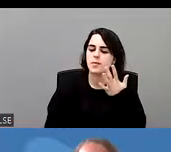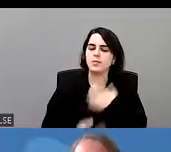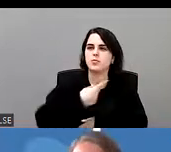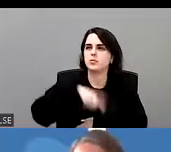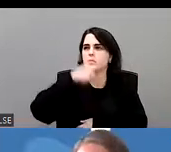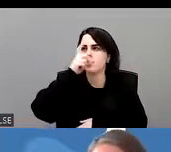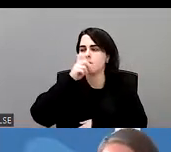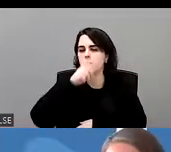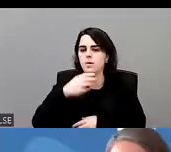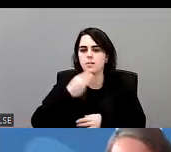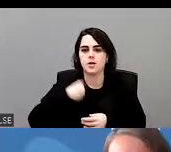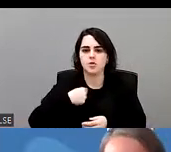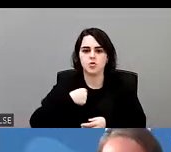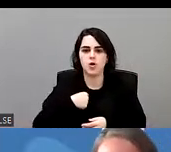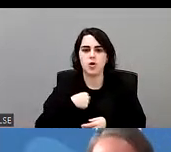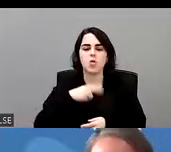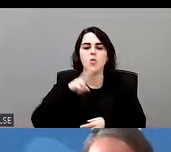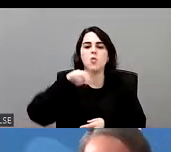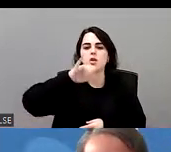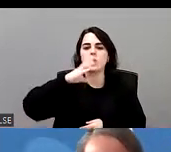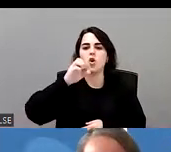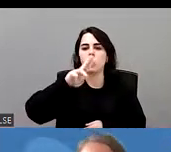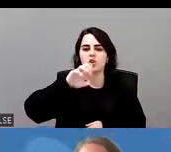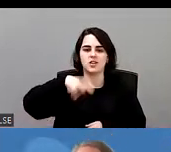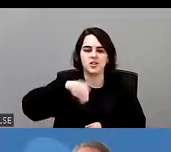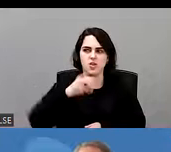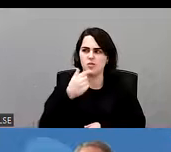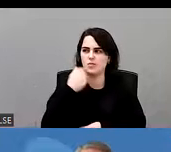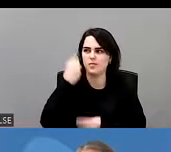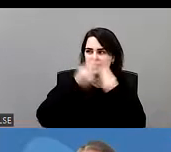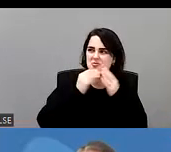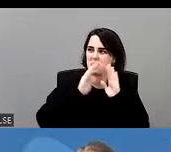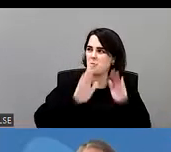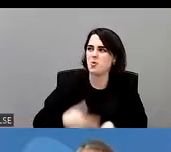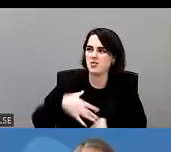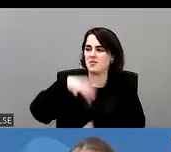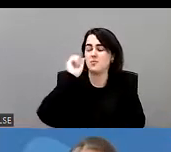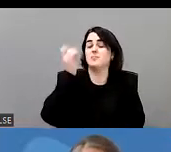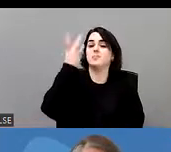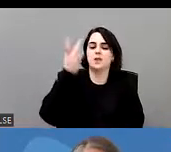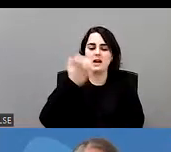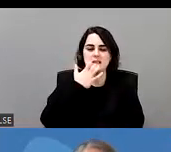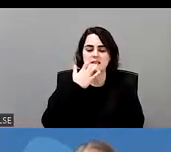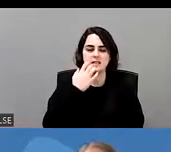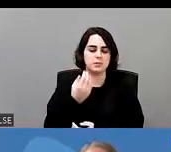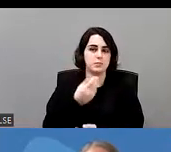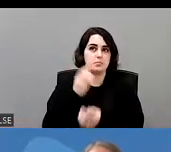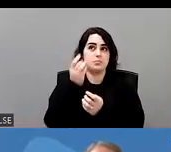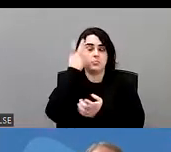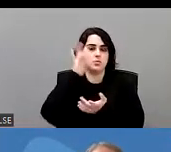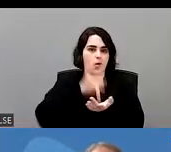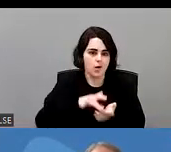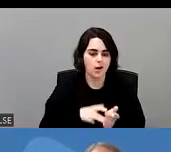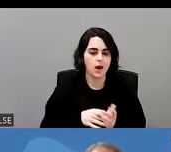y no sé a vosotros, pero a mí a lo mejor decir unicornio hubiera sido el último de los que se me hubieran ocurrido, si es que se me ocurre en algún momento. Así